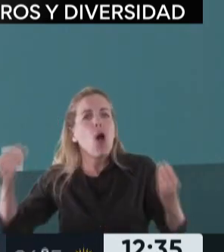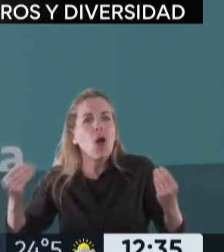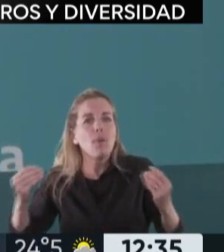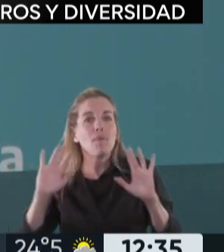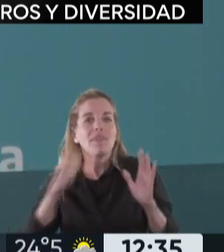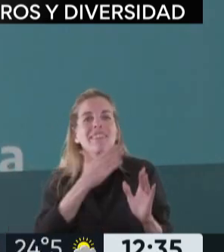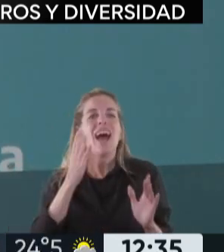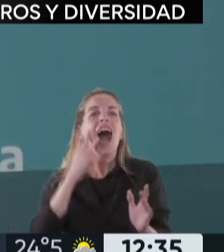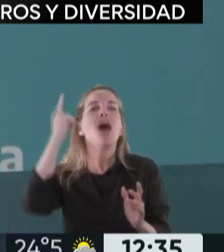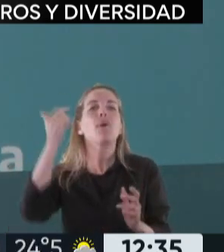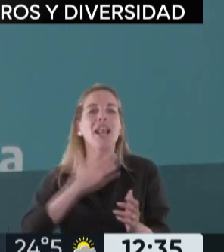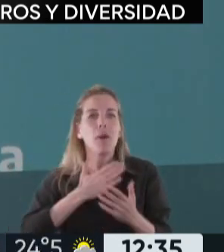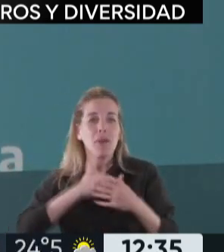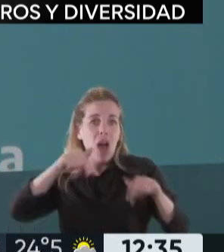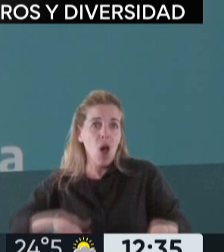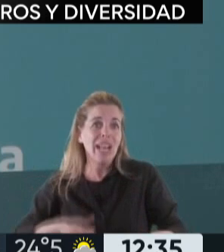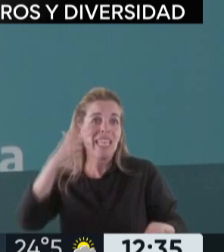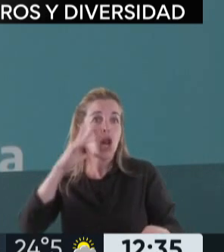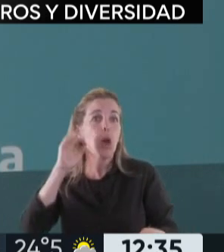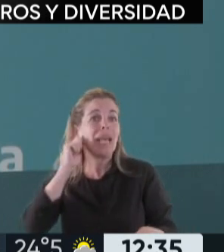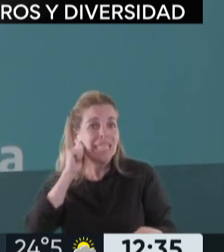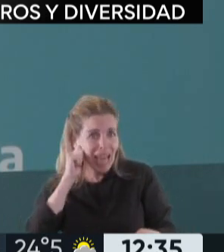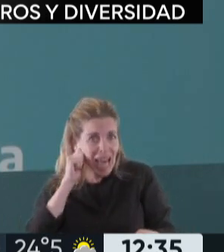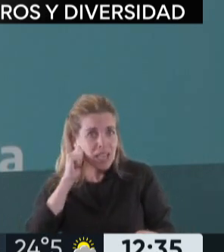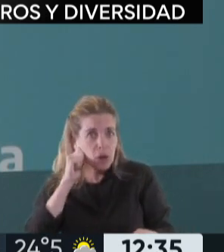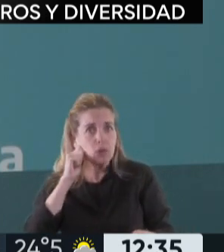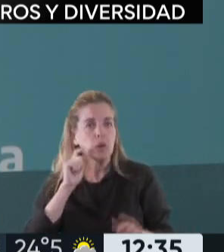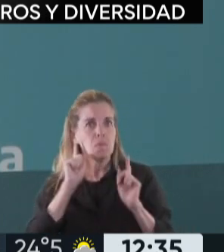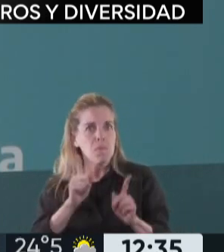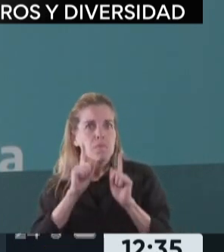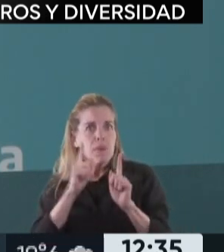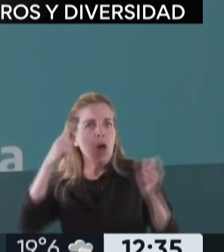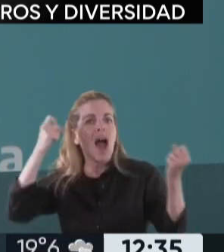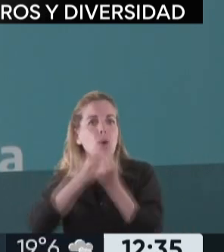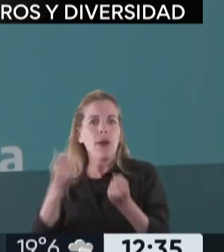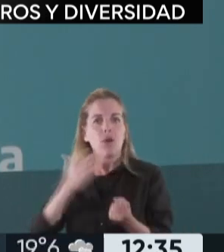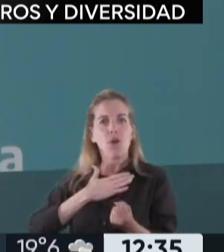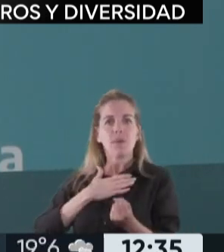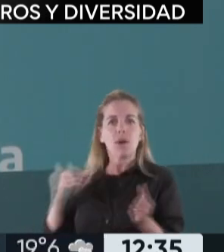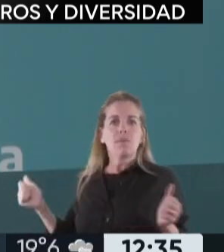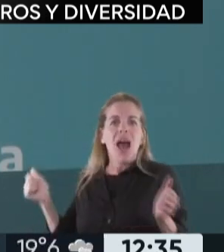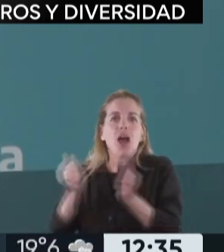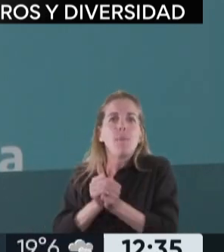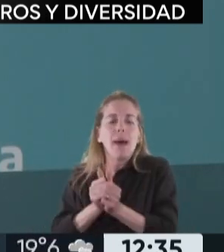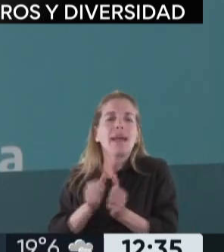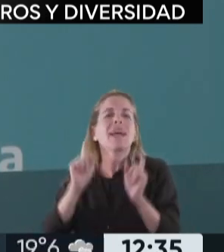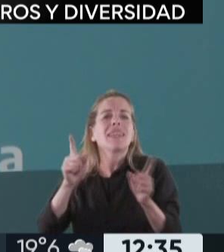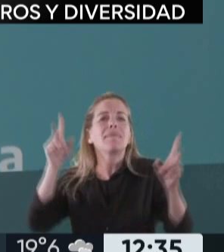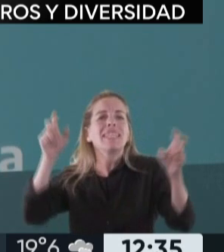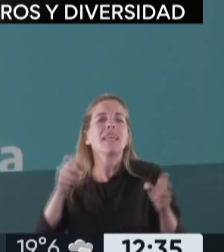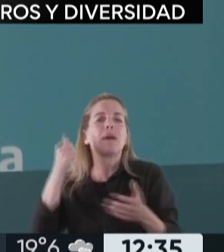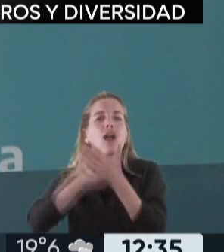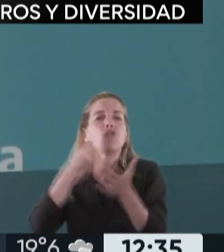años, que hasta el día de hoy acompañan absolutamente todas las luchas feministas, y también dentro de